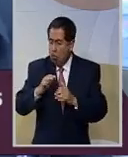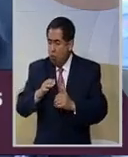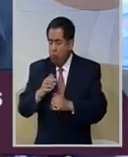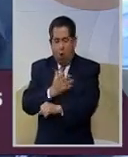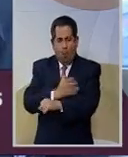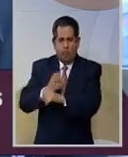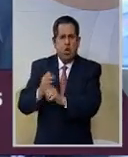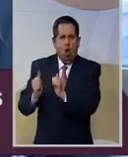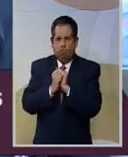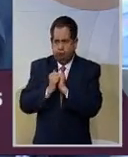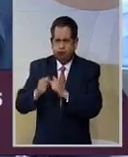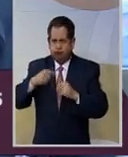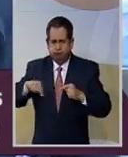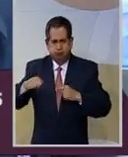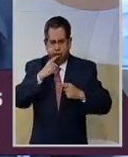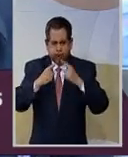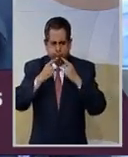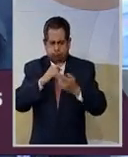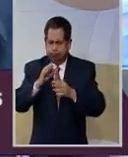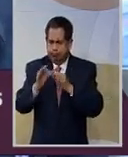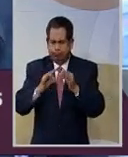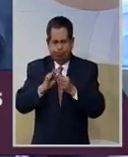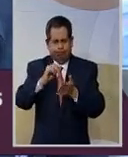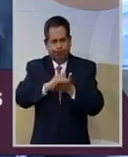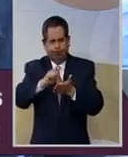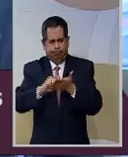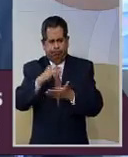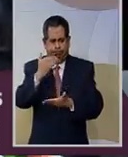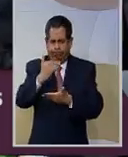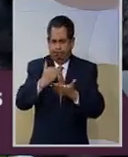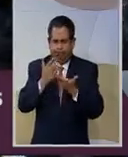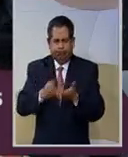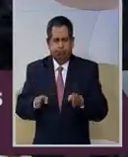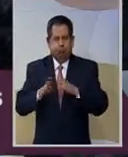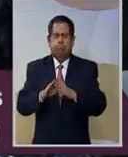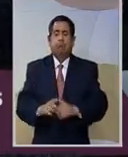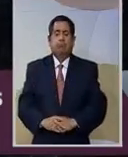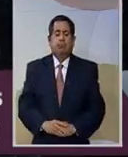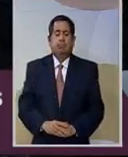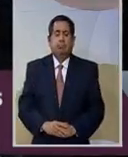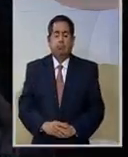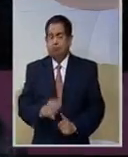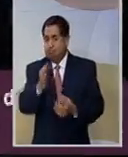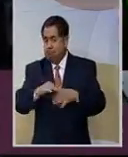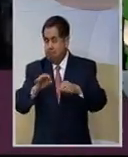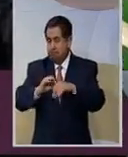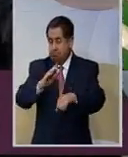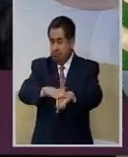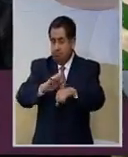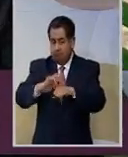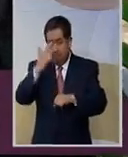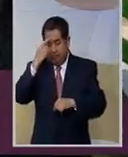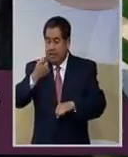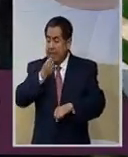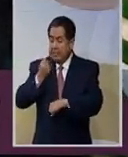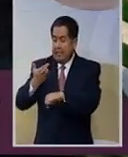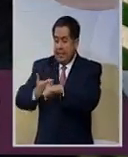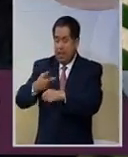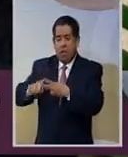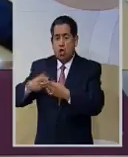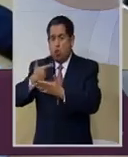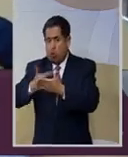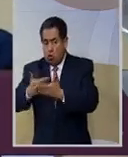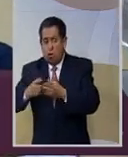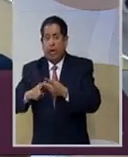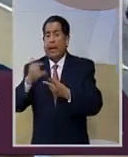los compañeros, lo que es el secretario y los dos escrutadores. Es importante recordar que cualquier secretario o escrutadores, así